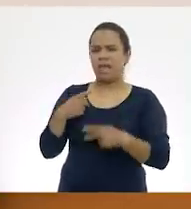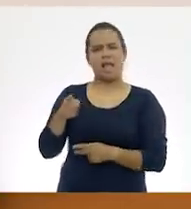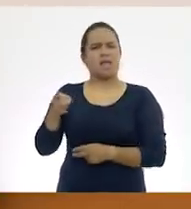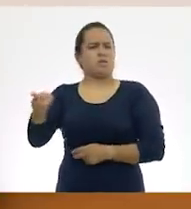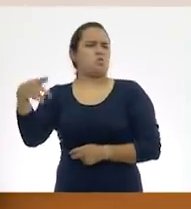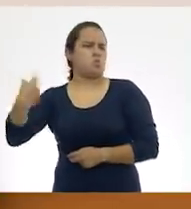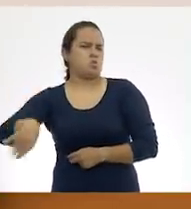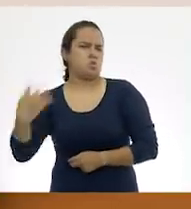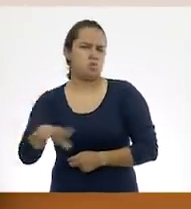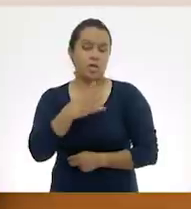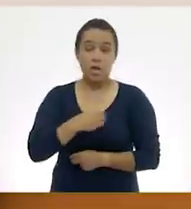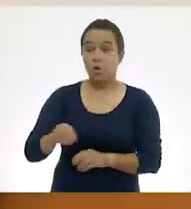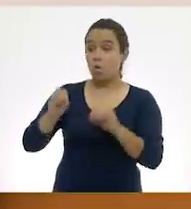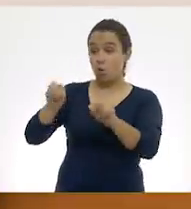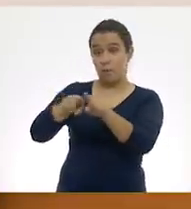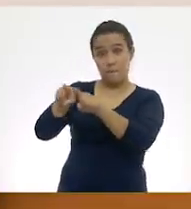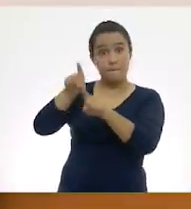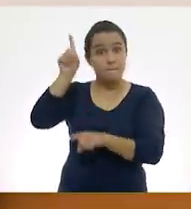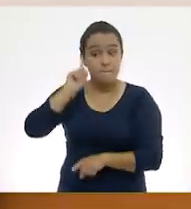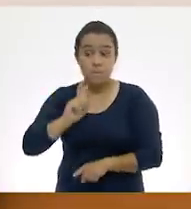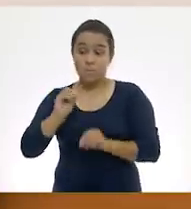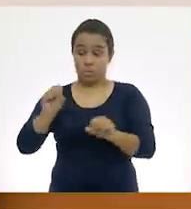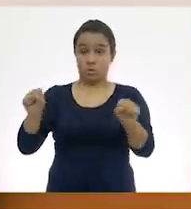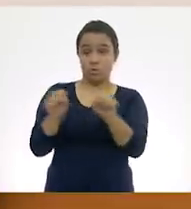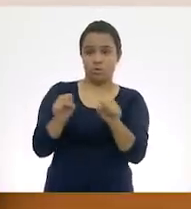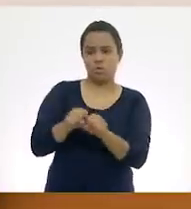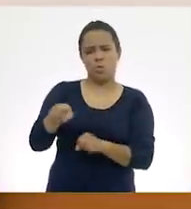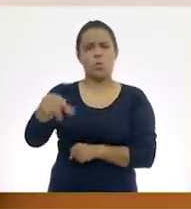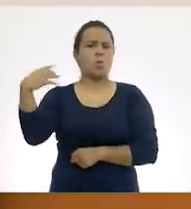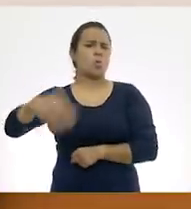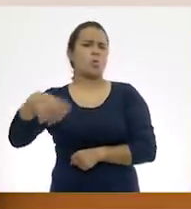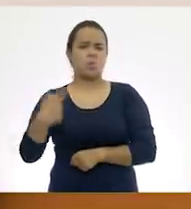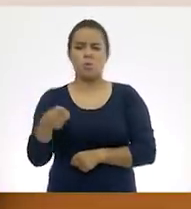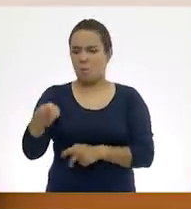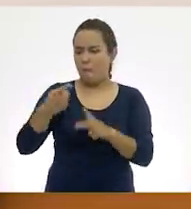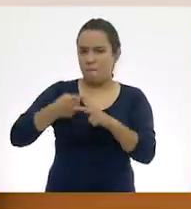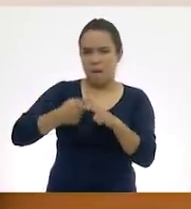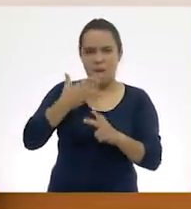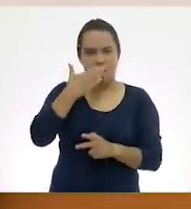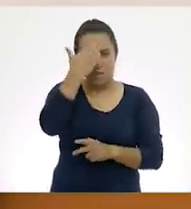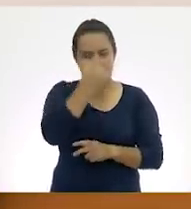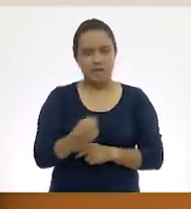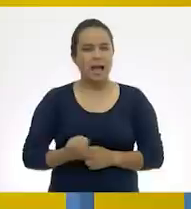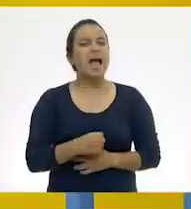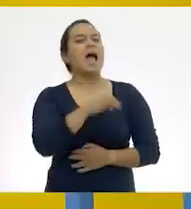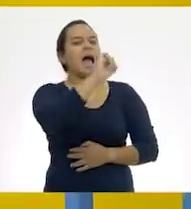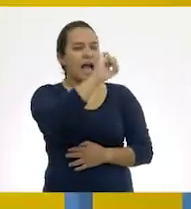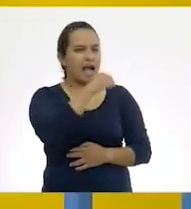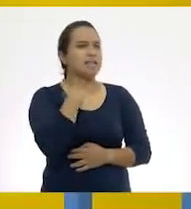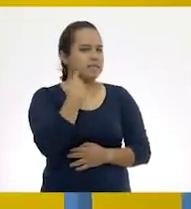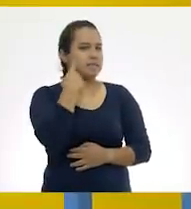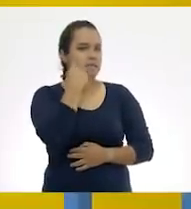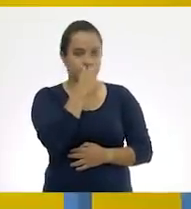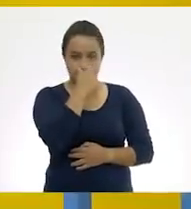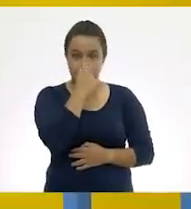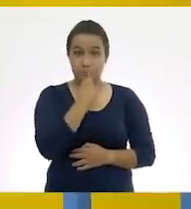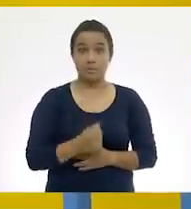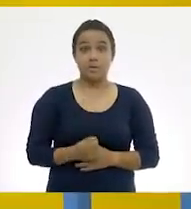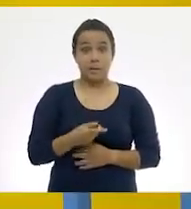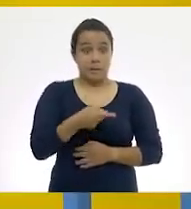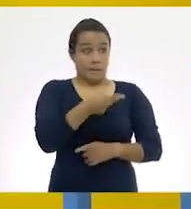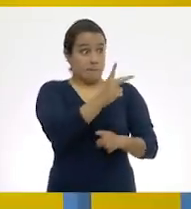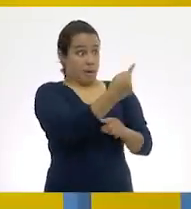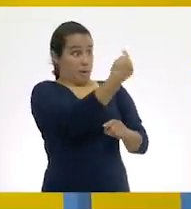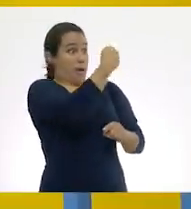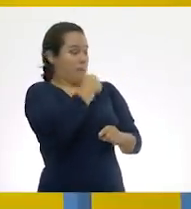mi hijo o mi hermana o mi sobrino es muy buena para las matemáticas. Sí, sí lo he escuchado. Ninguna hacia mí,